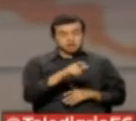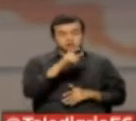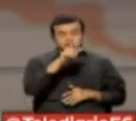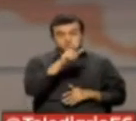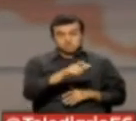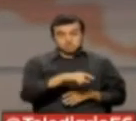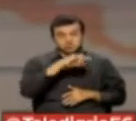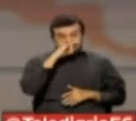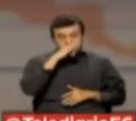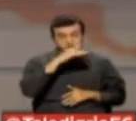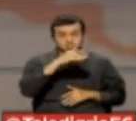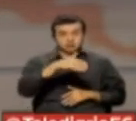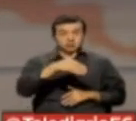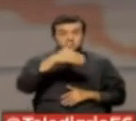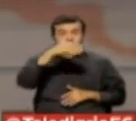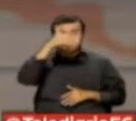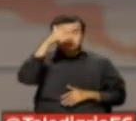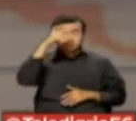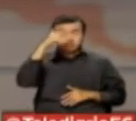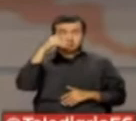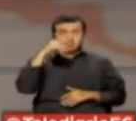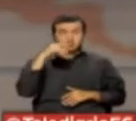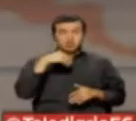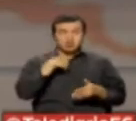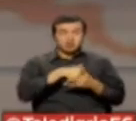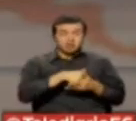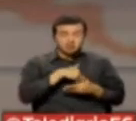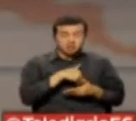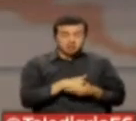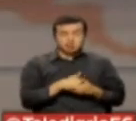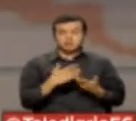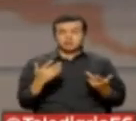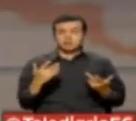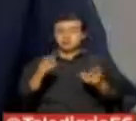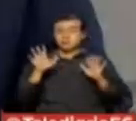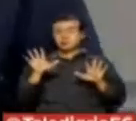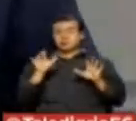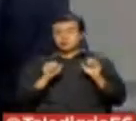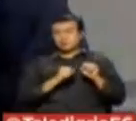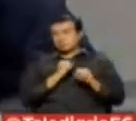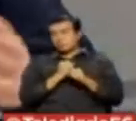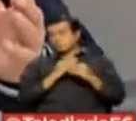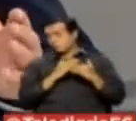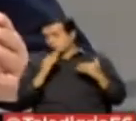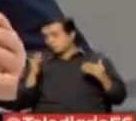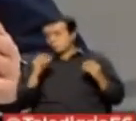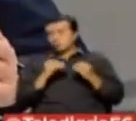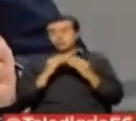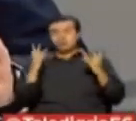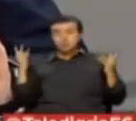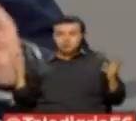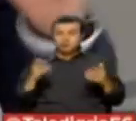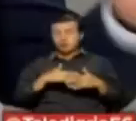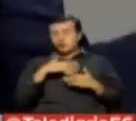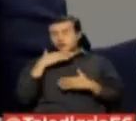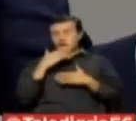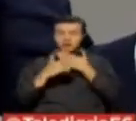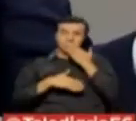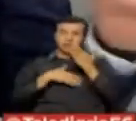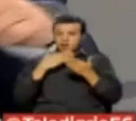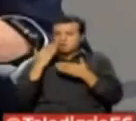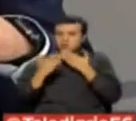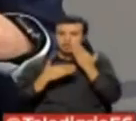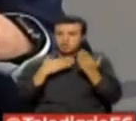humano estará seriamente limitado durante diez años estuvimos inundados por la narrativa de que todos